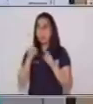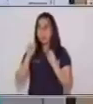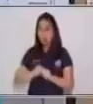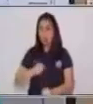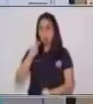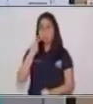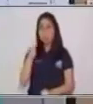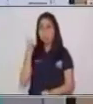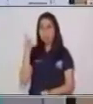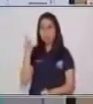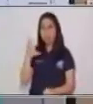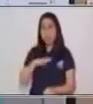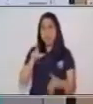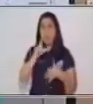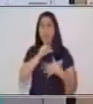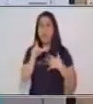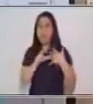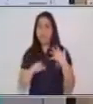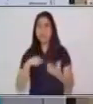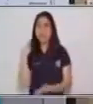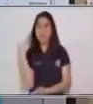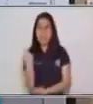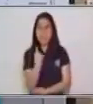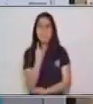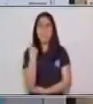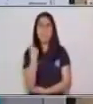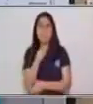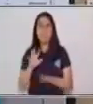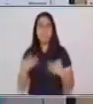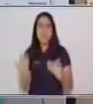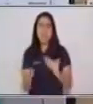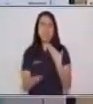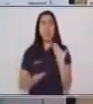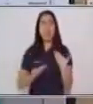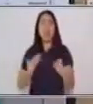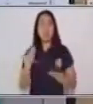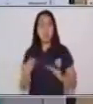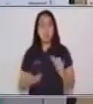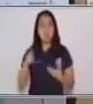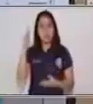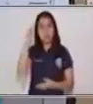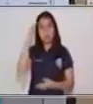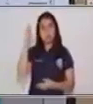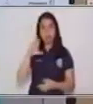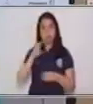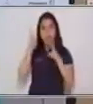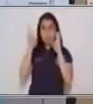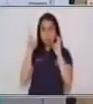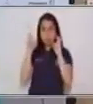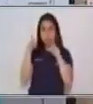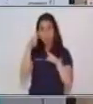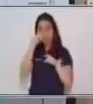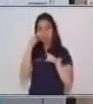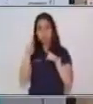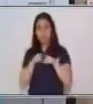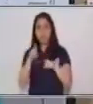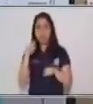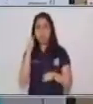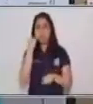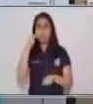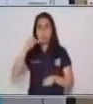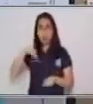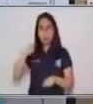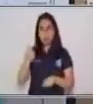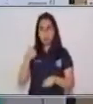rima, consonante, y tiene un título y tiene un autor. Muy bien. Pero no solo existe